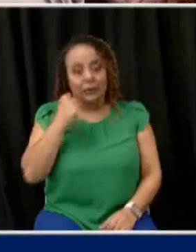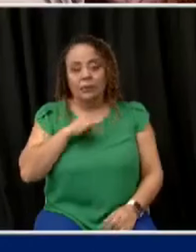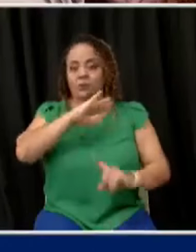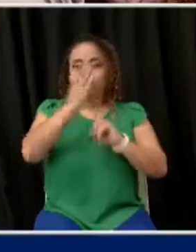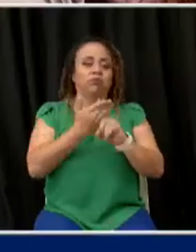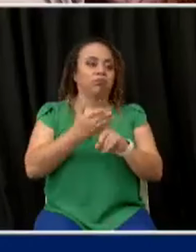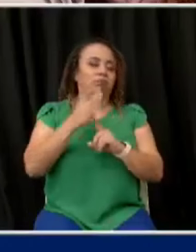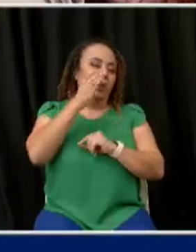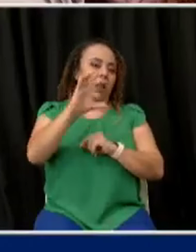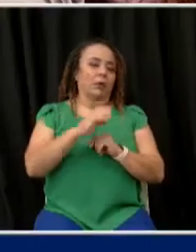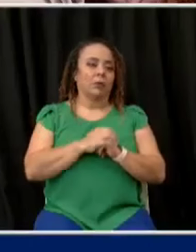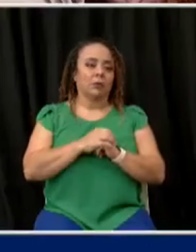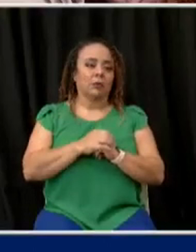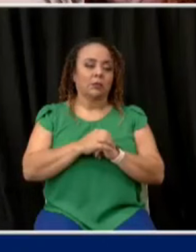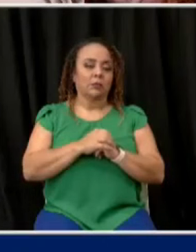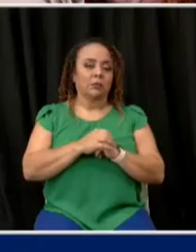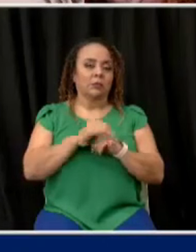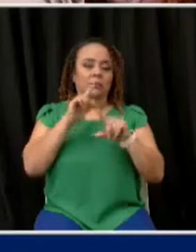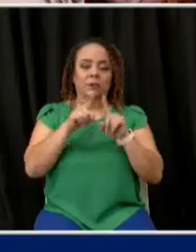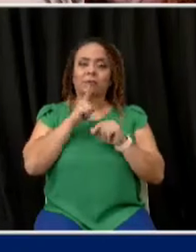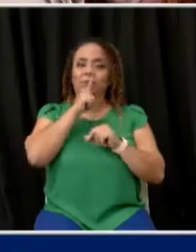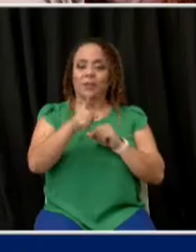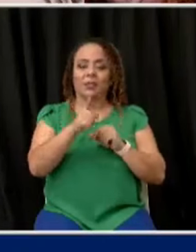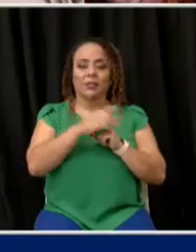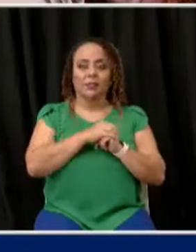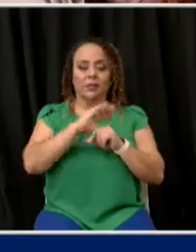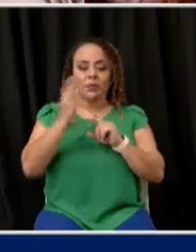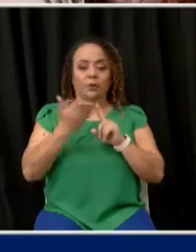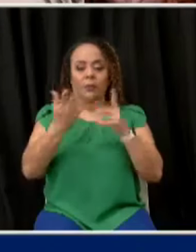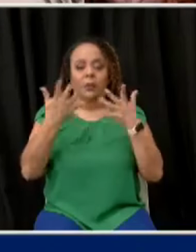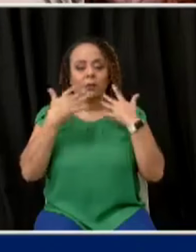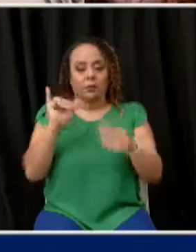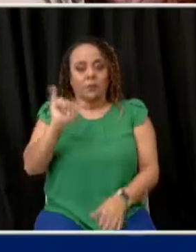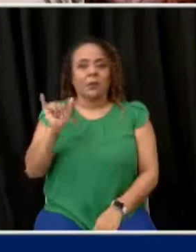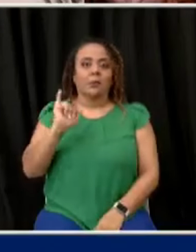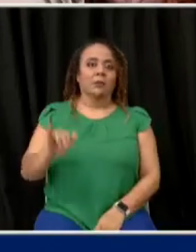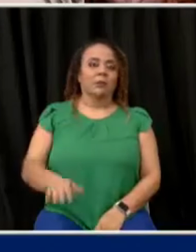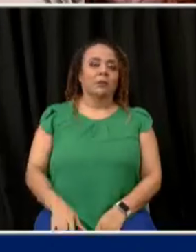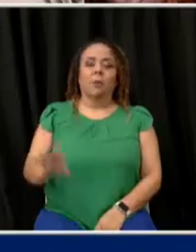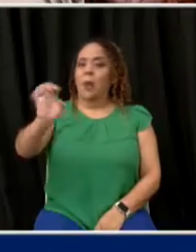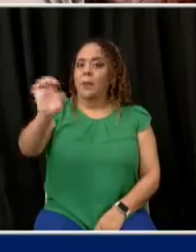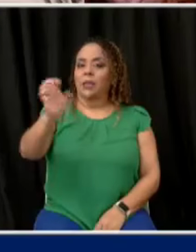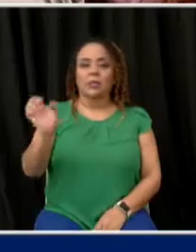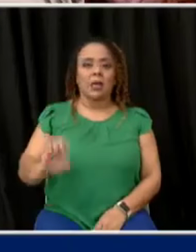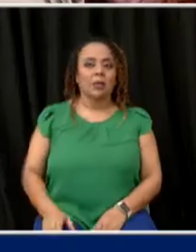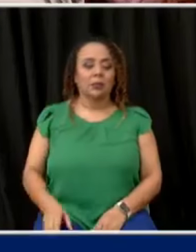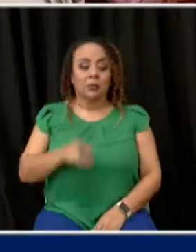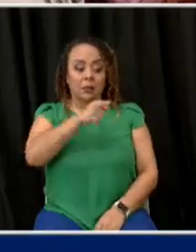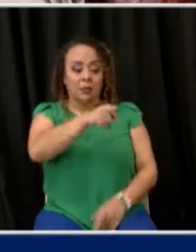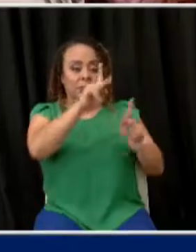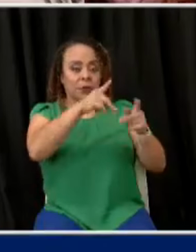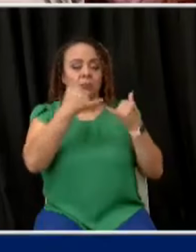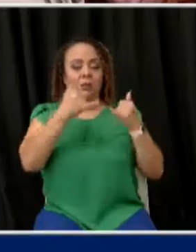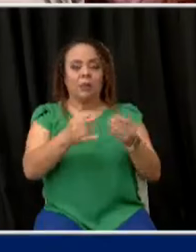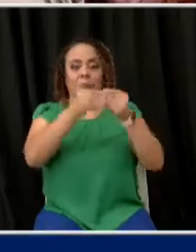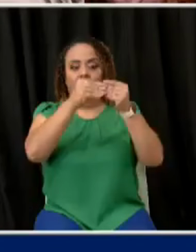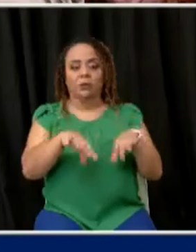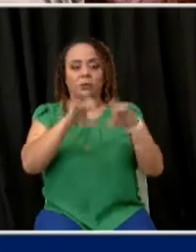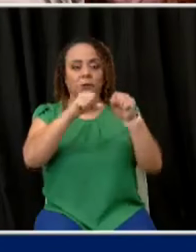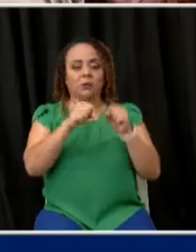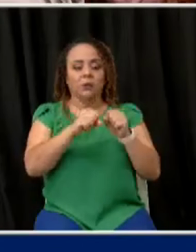calor. Pero en realidad el golpe de calor es una emergencia. O sea, esa persona ya perdió su capacidad